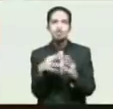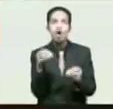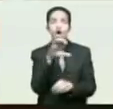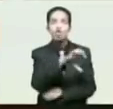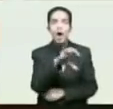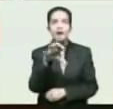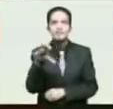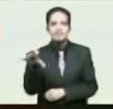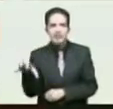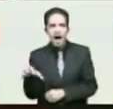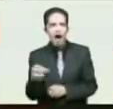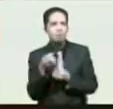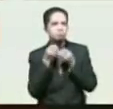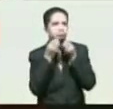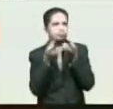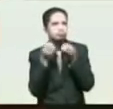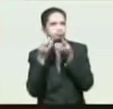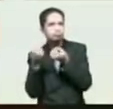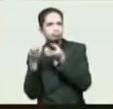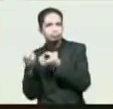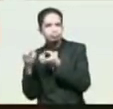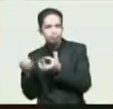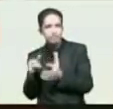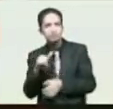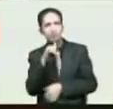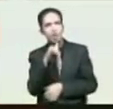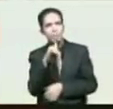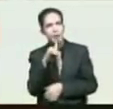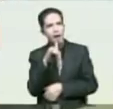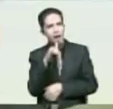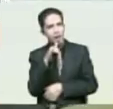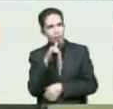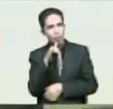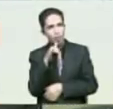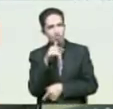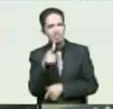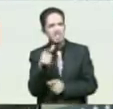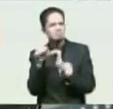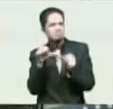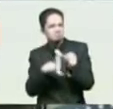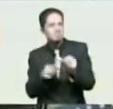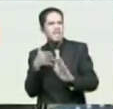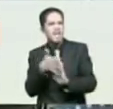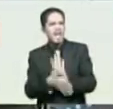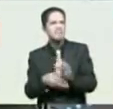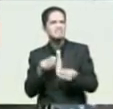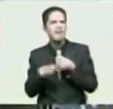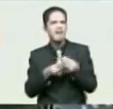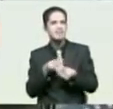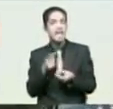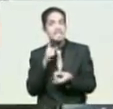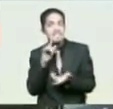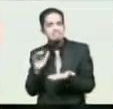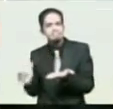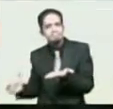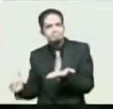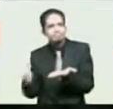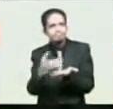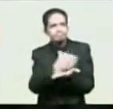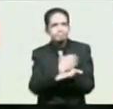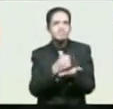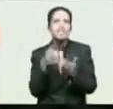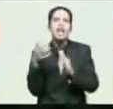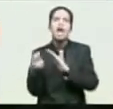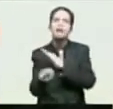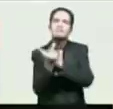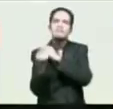en Oriente, en Occidente y en los Llanos, a rendirle cuenta de lo que hemos venido haciendo y a recoger del pueblo las críticas que tenga que hacernos.